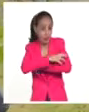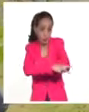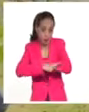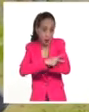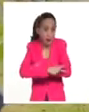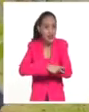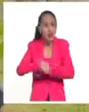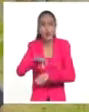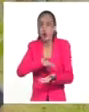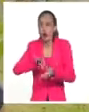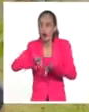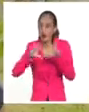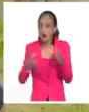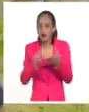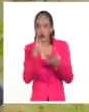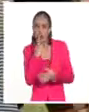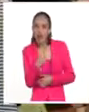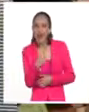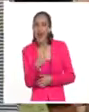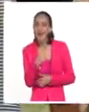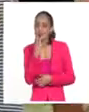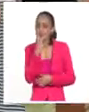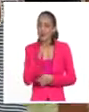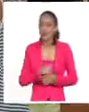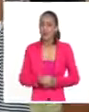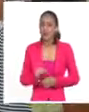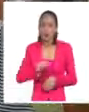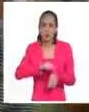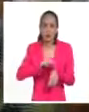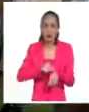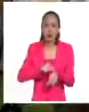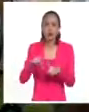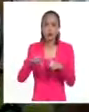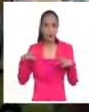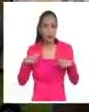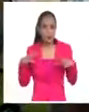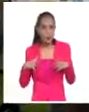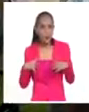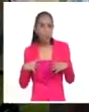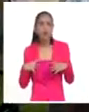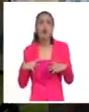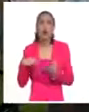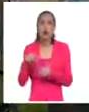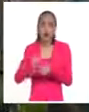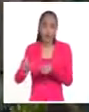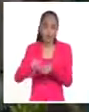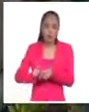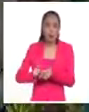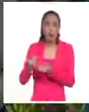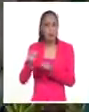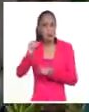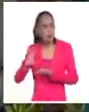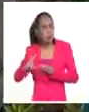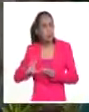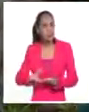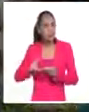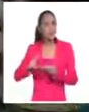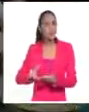unos años acá, hacemos algo de turismo rural. Siempre nos han estado visitando muchas personas y tenemos